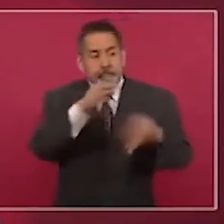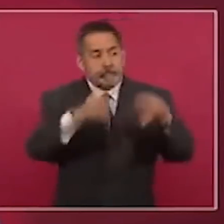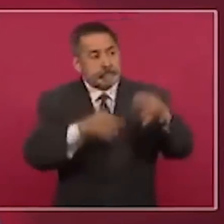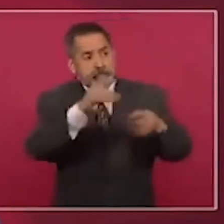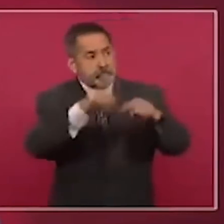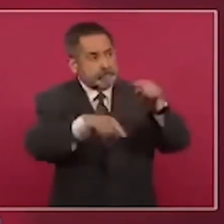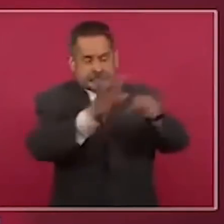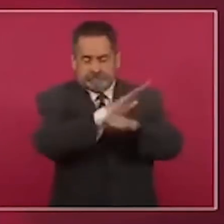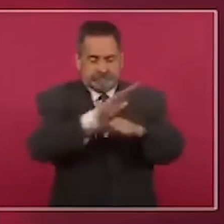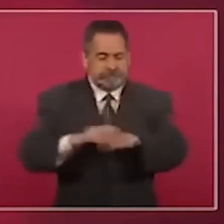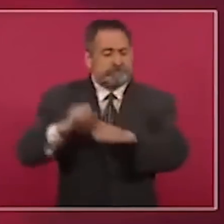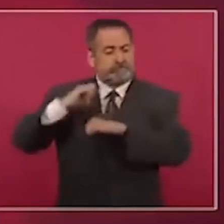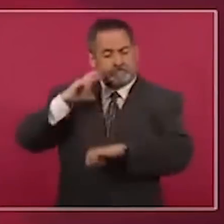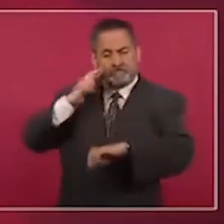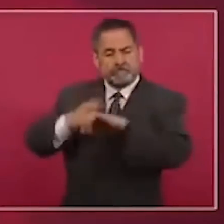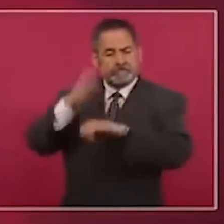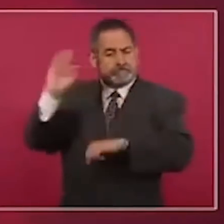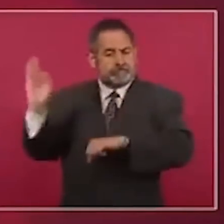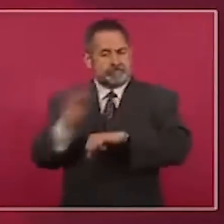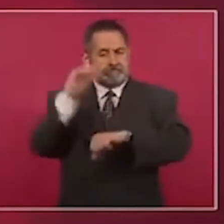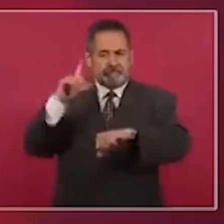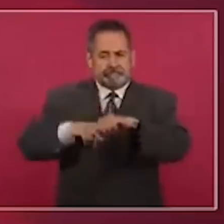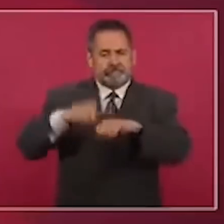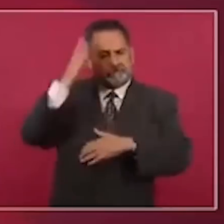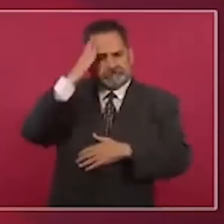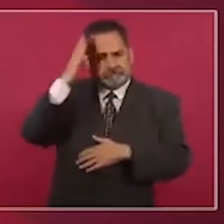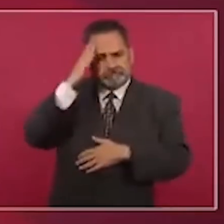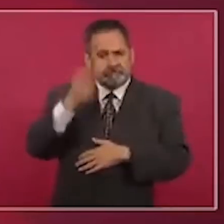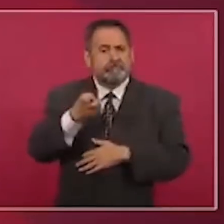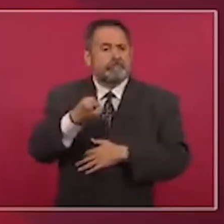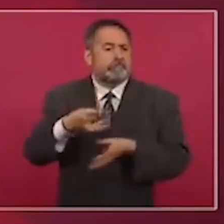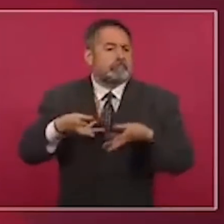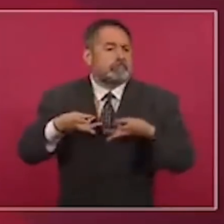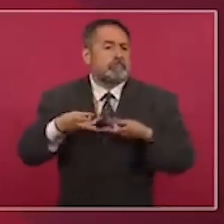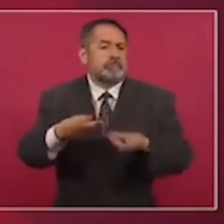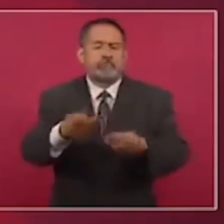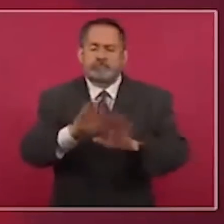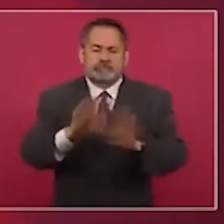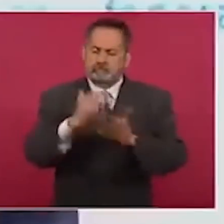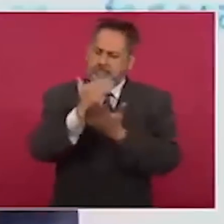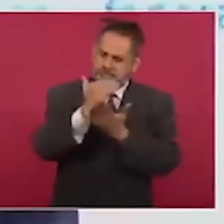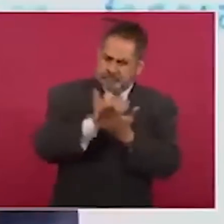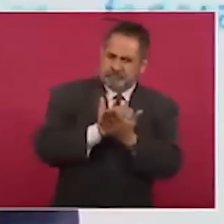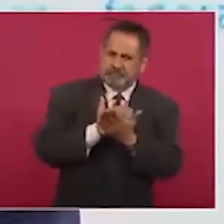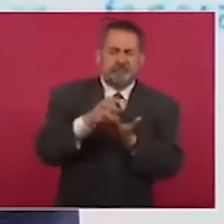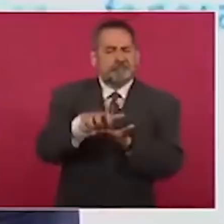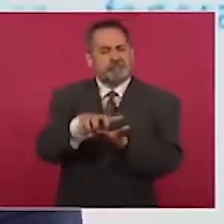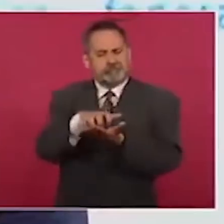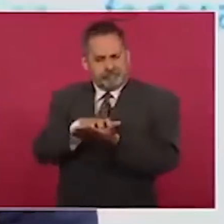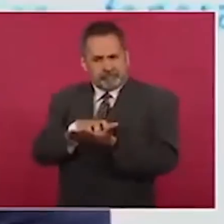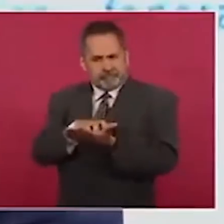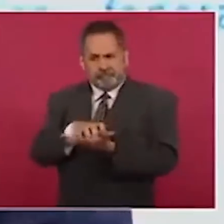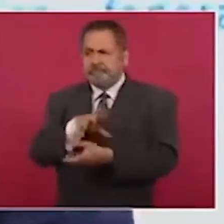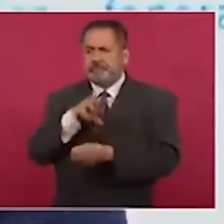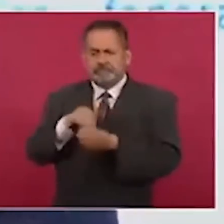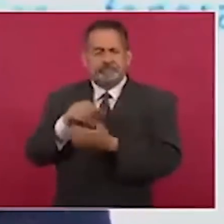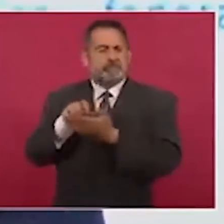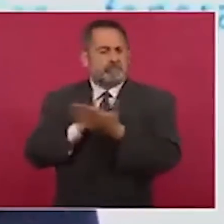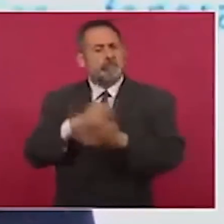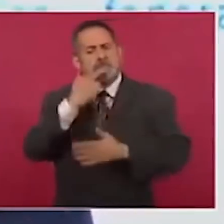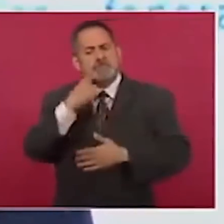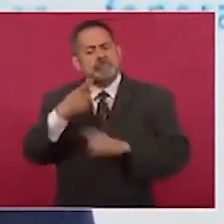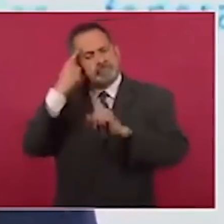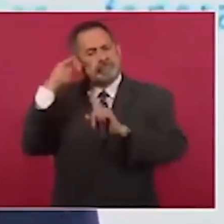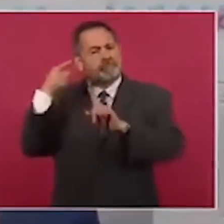parte de los ciudadanos de hacer un abaratamiento de la democracia y con esto estamos logrando